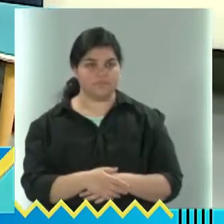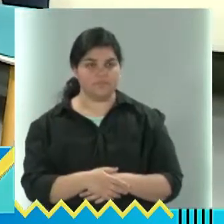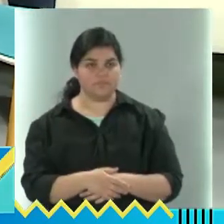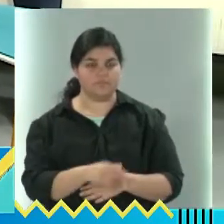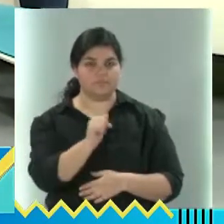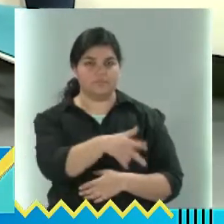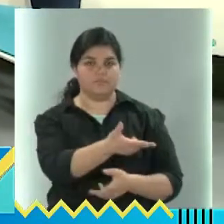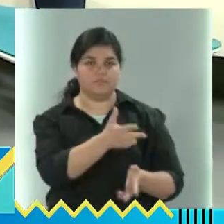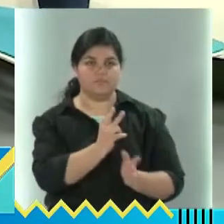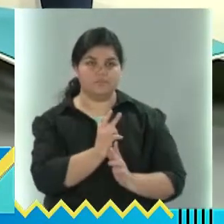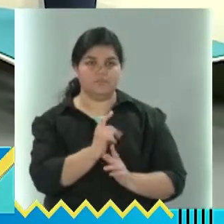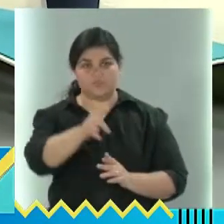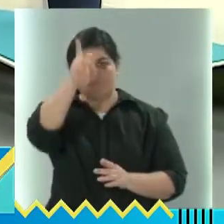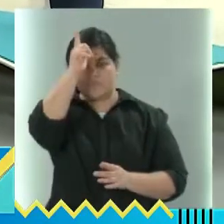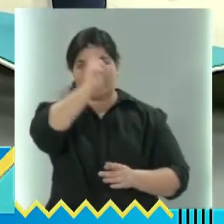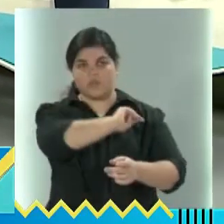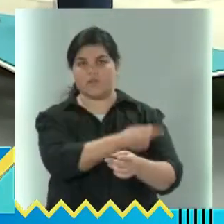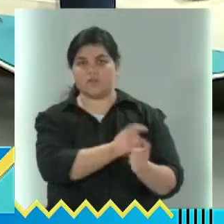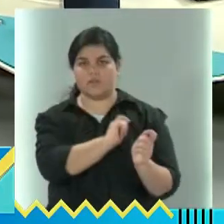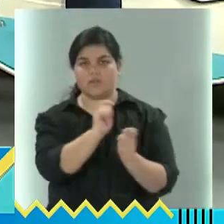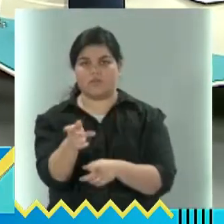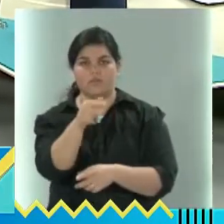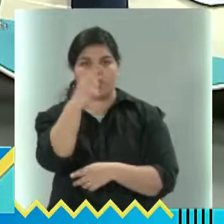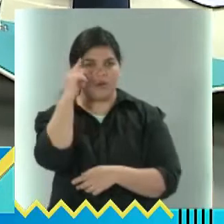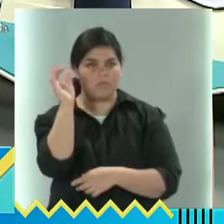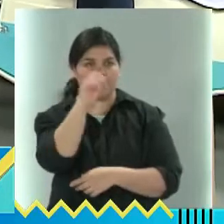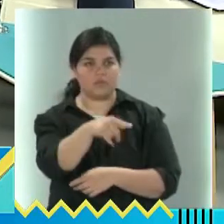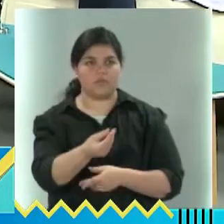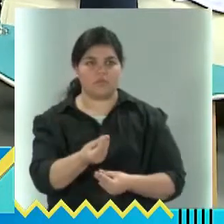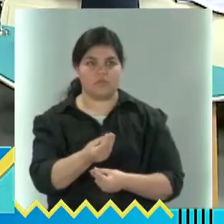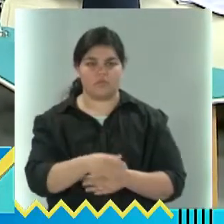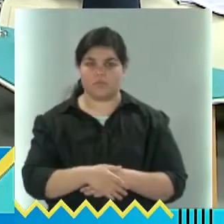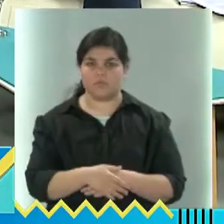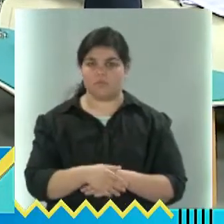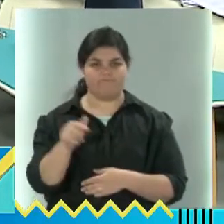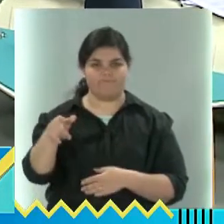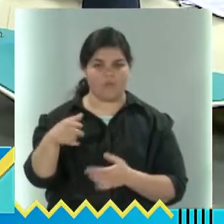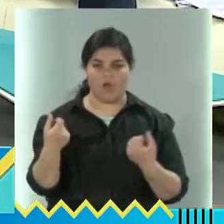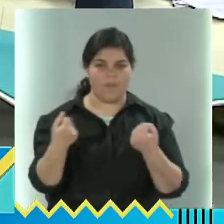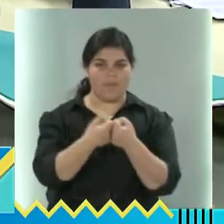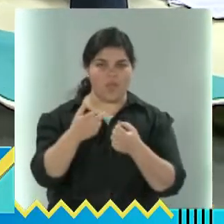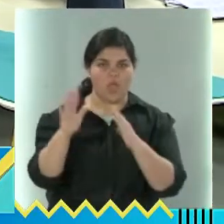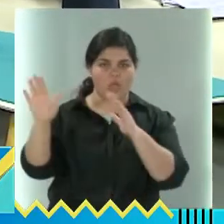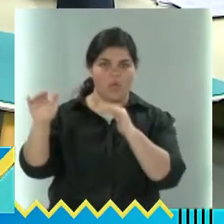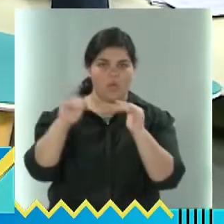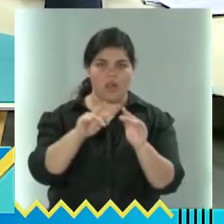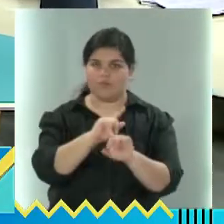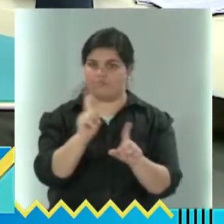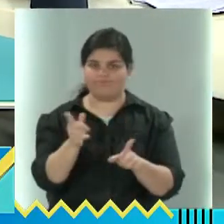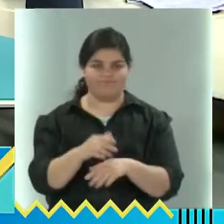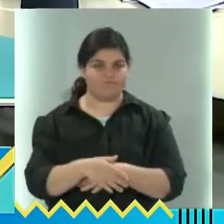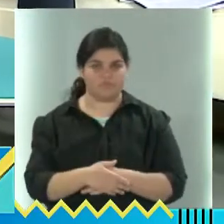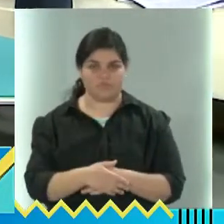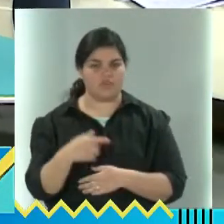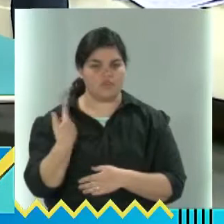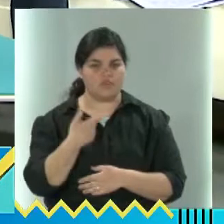al poder concedido a la policía, ¿qué pensás? En esto difiero mucho del senador. La verdad que nosotros creemos que sí se